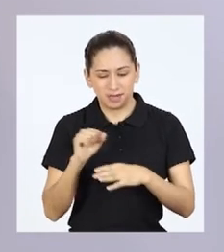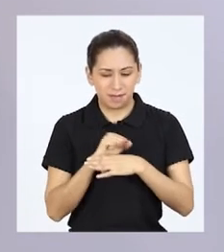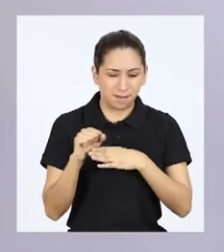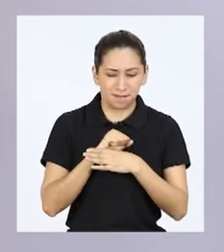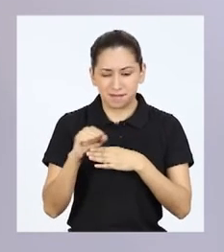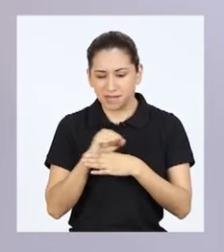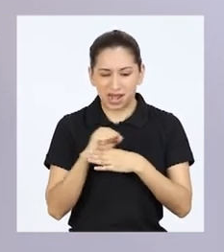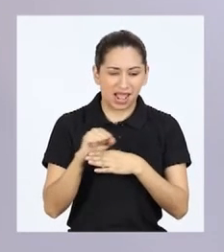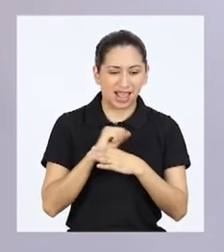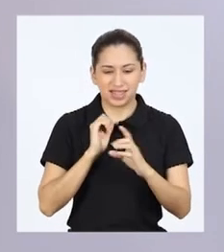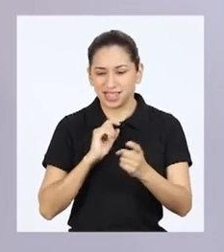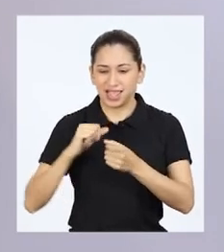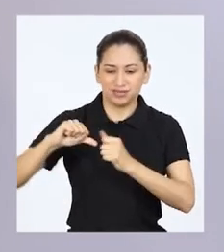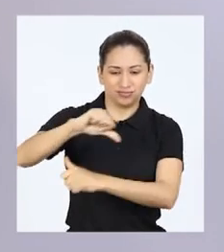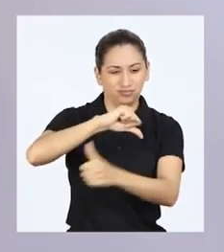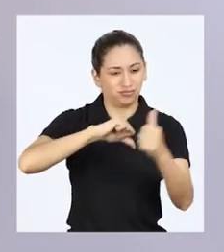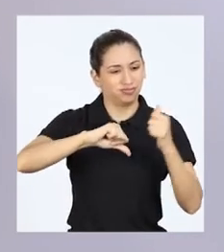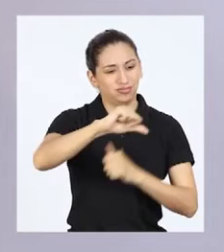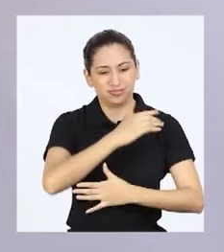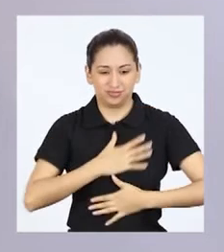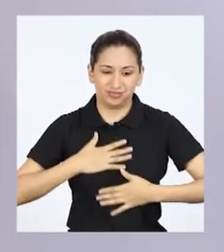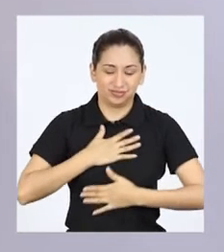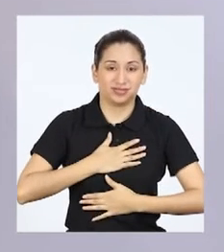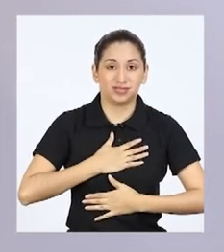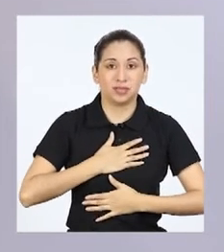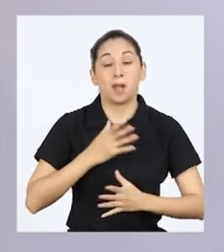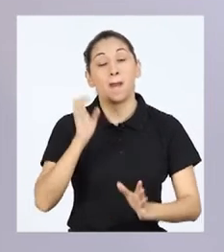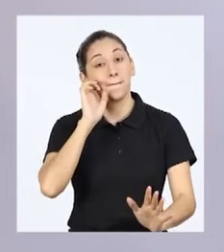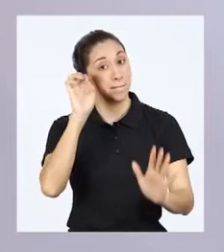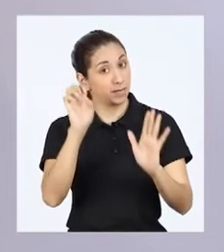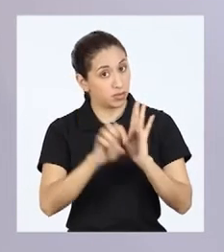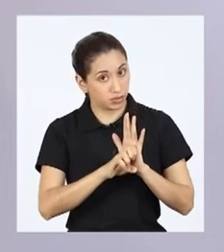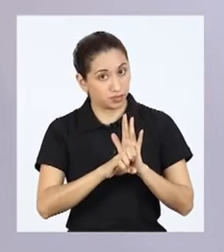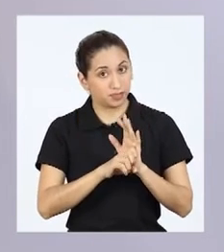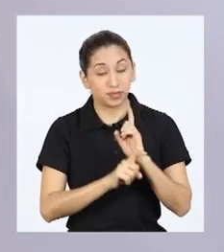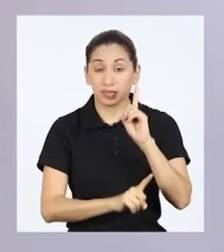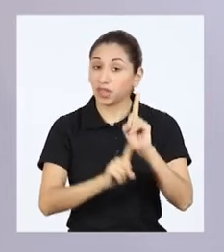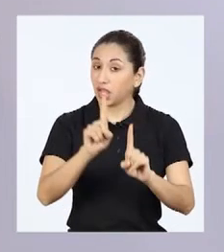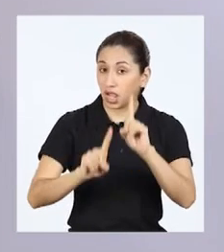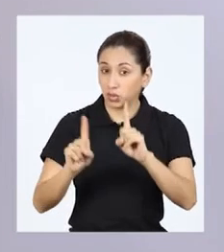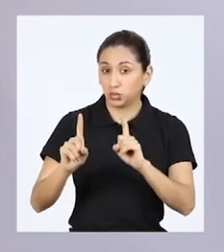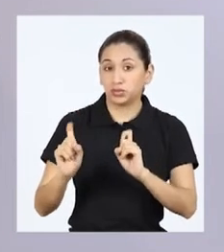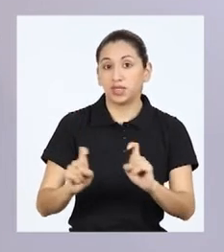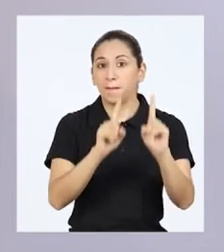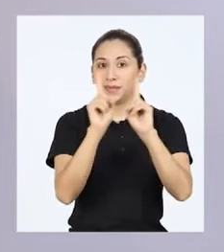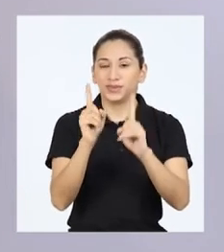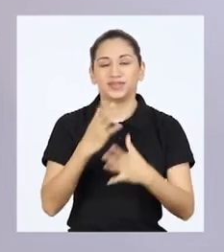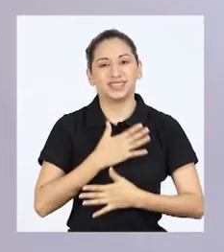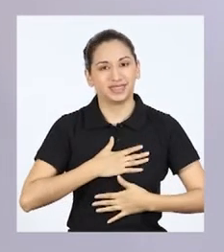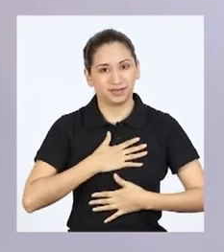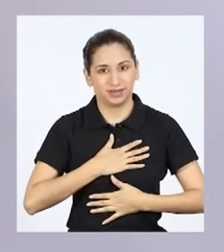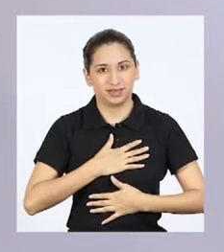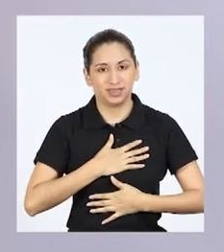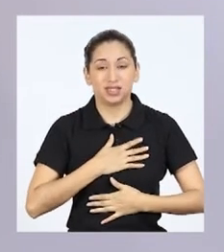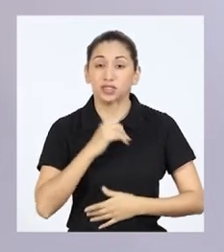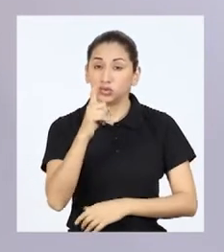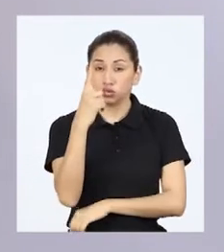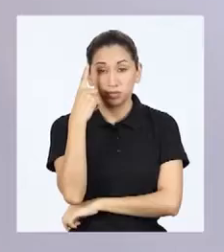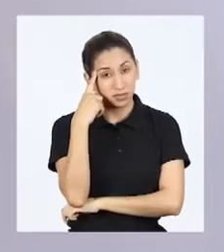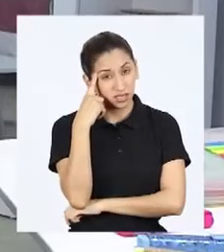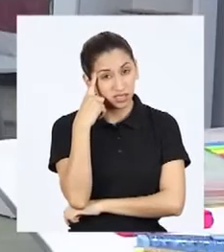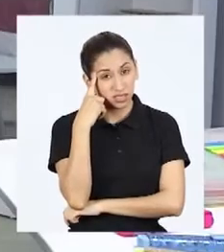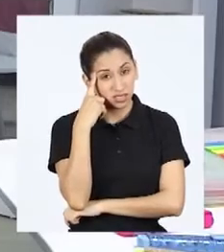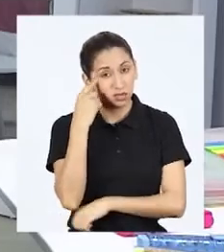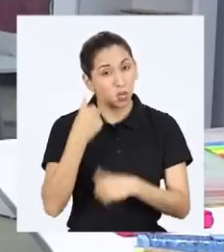la integración y la diversión. Por ejemplo, con alguna pregunta divertida. ¿Se te ocurre